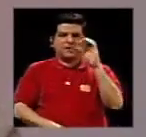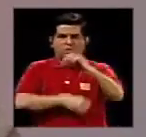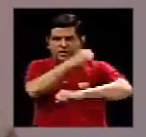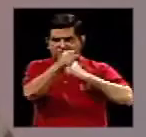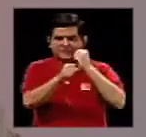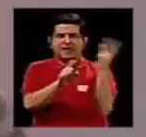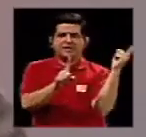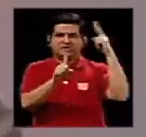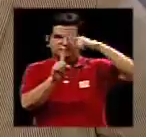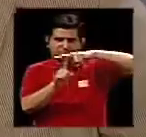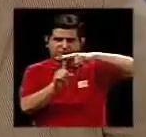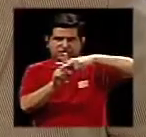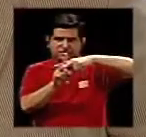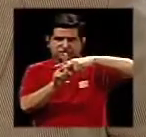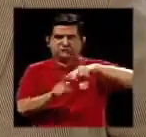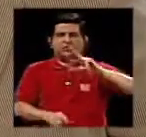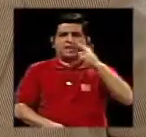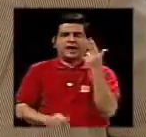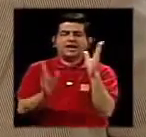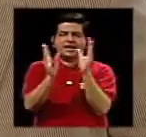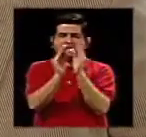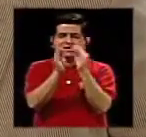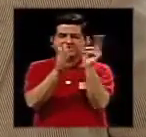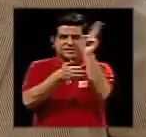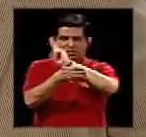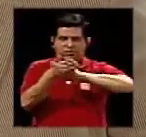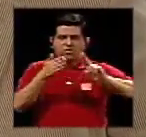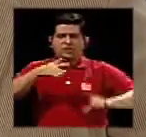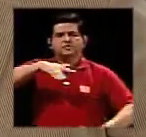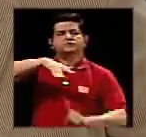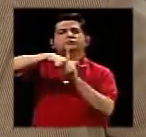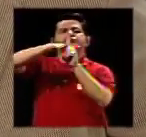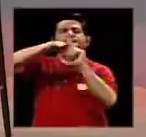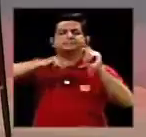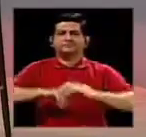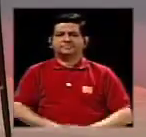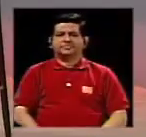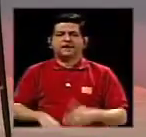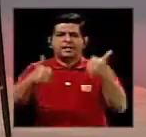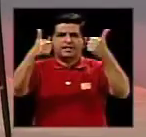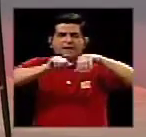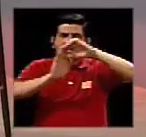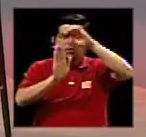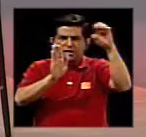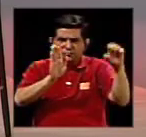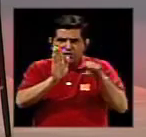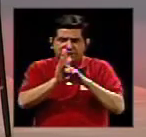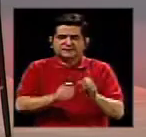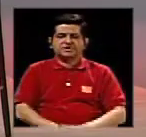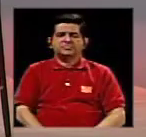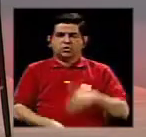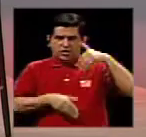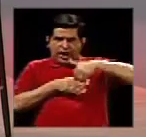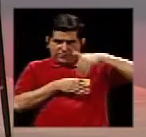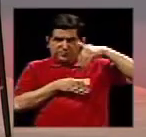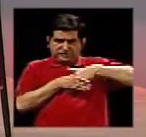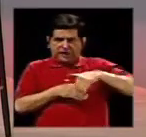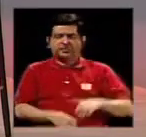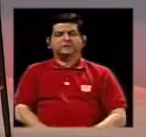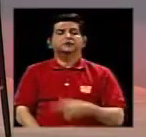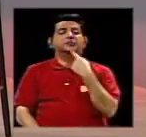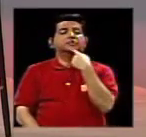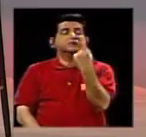puesto en práctica y surgió del Tercer congreso universitario de acuerdo al estatuto orgánico eh